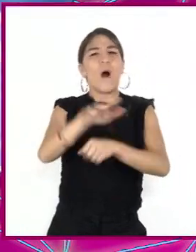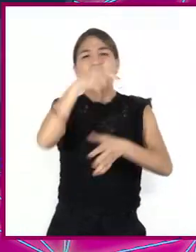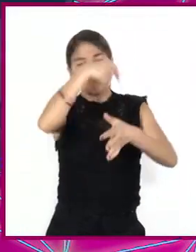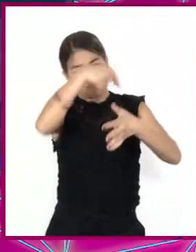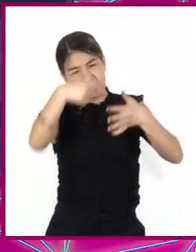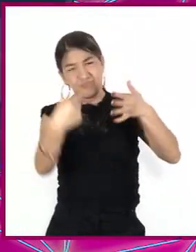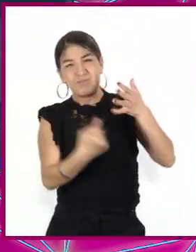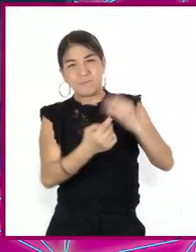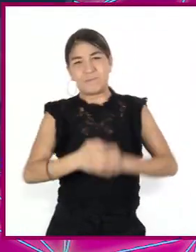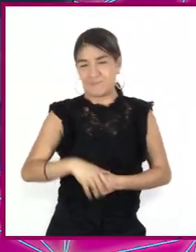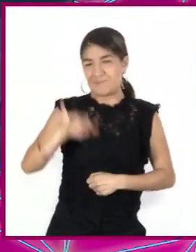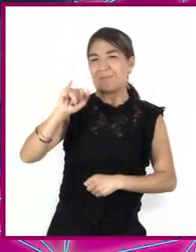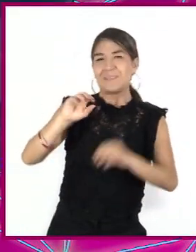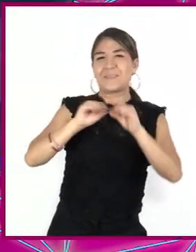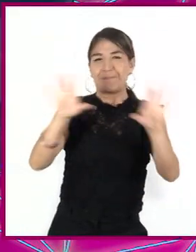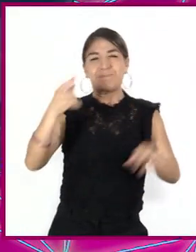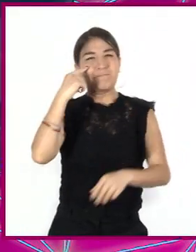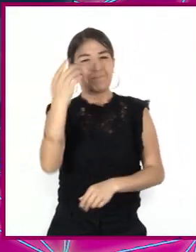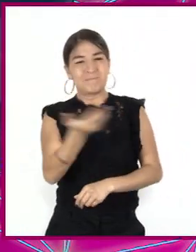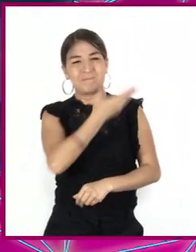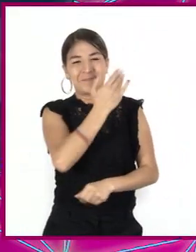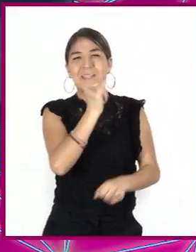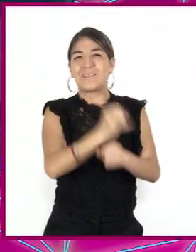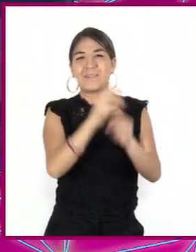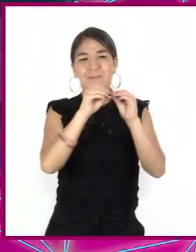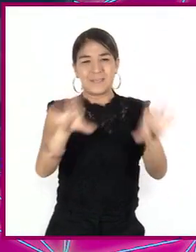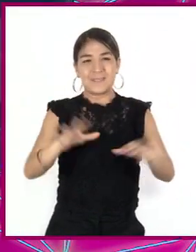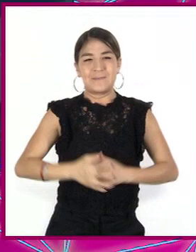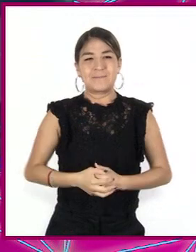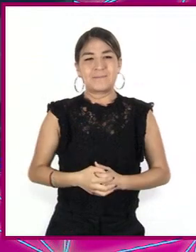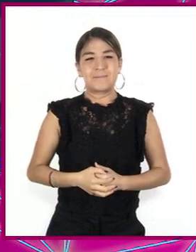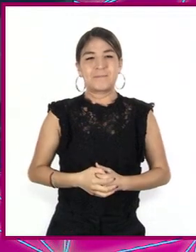elementos? Claro, veamos la siguiente información.